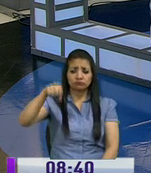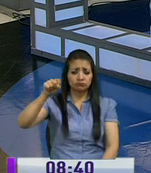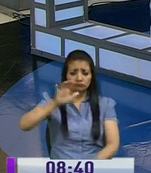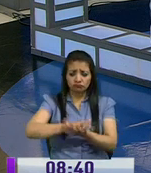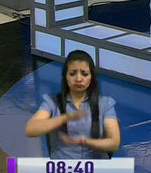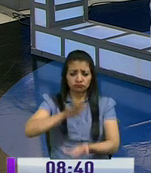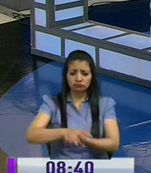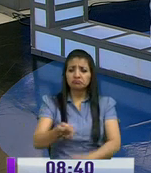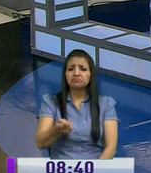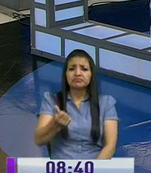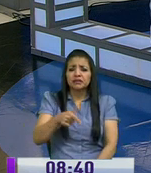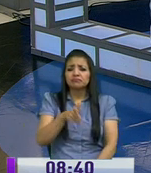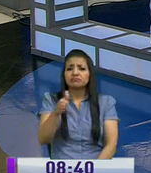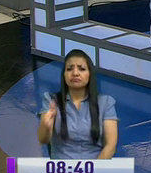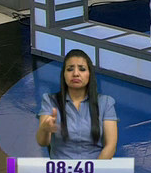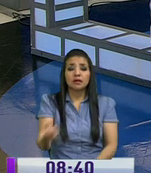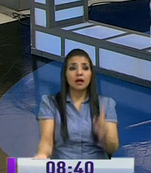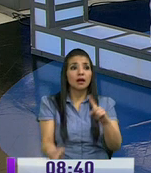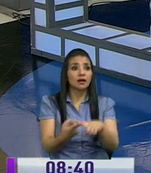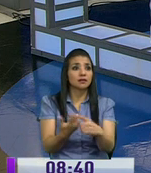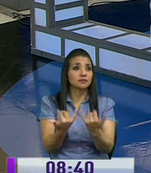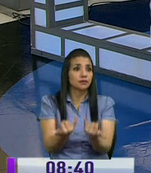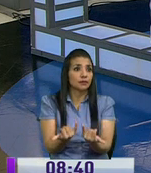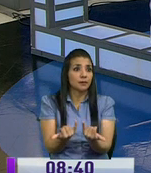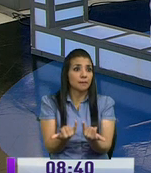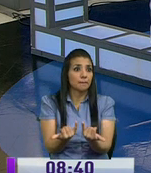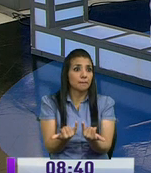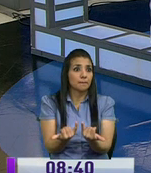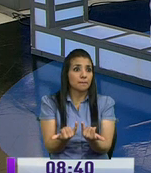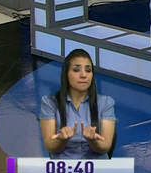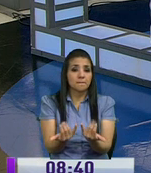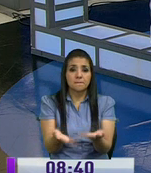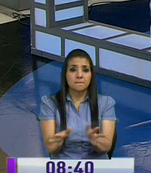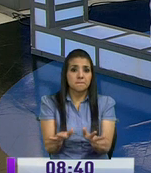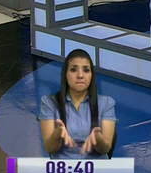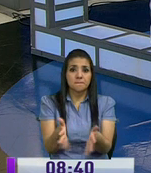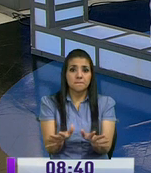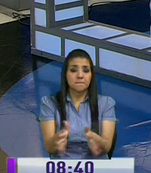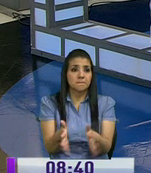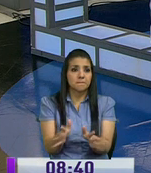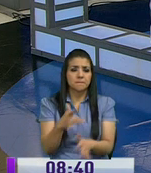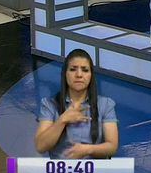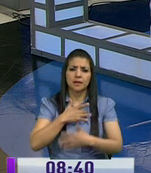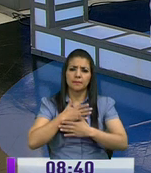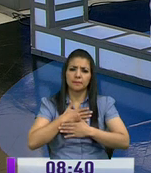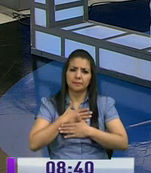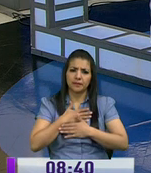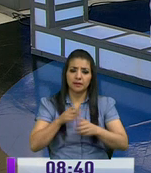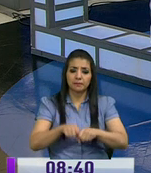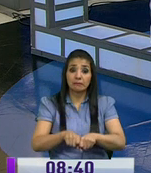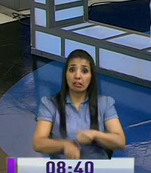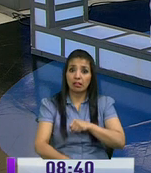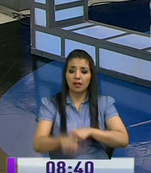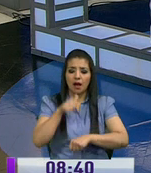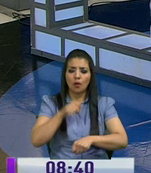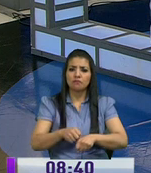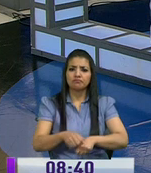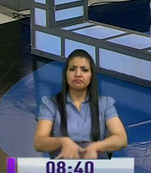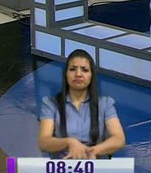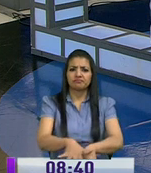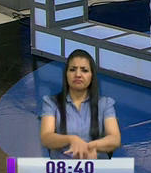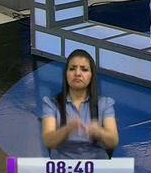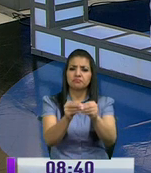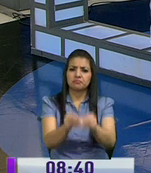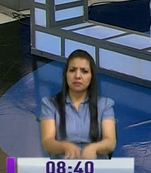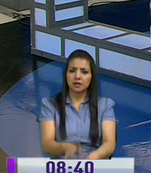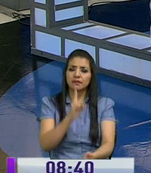ya inmediatamente vamos. Hasta el momento. Ahí sí. Y está en el Twitter. Lo penoso es que se desperdicia este elemento vital y además